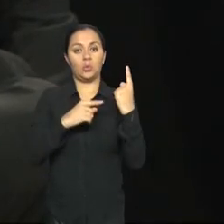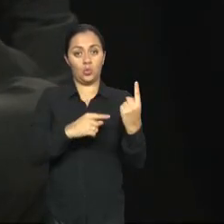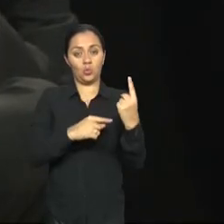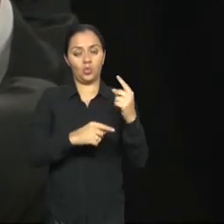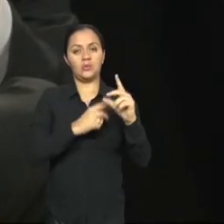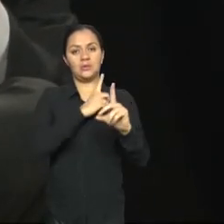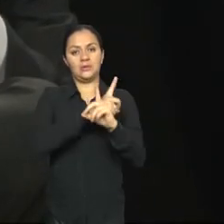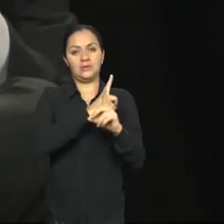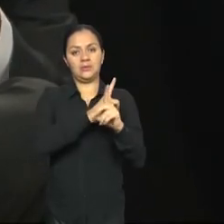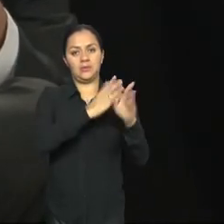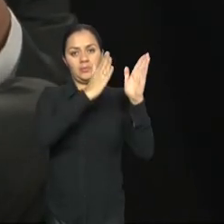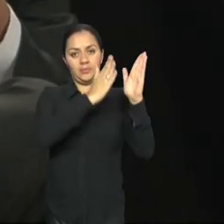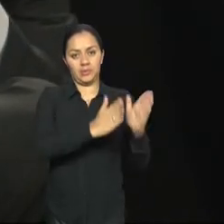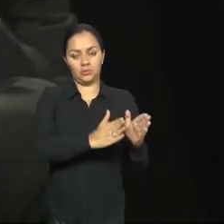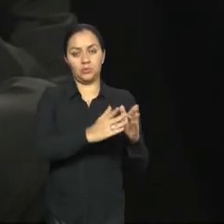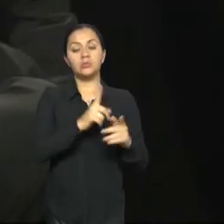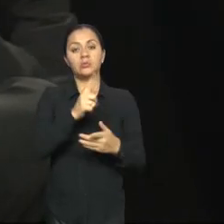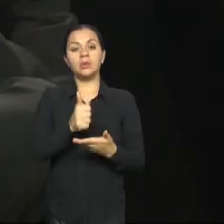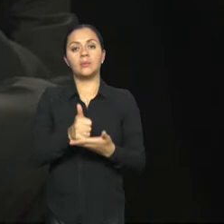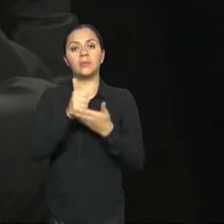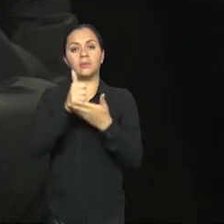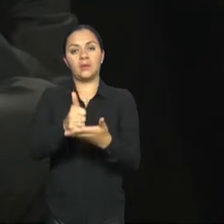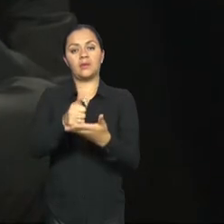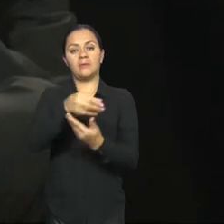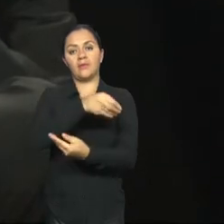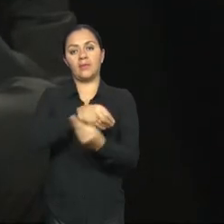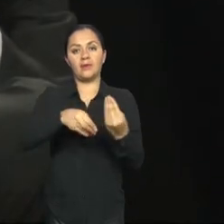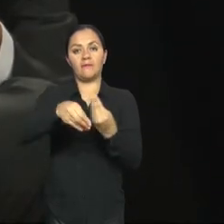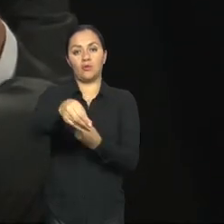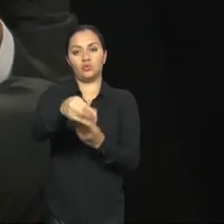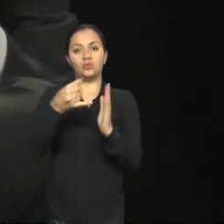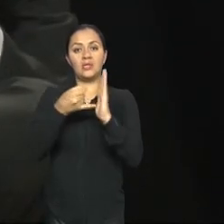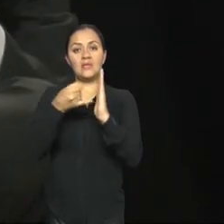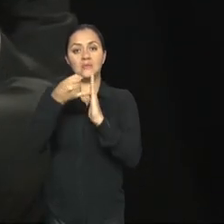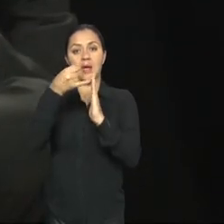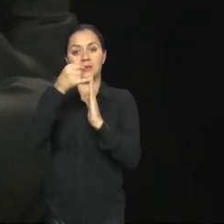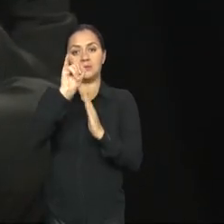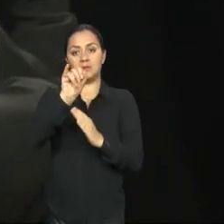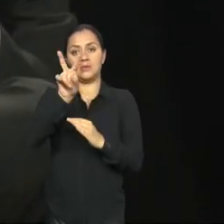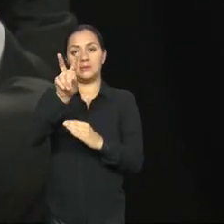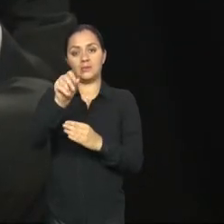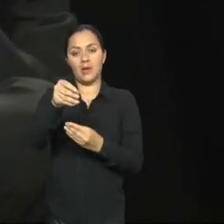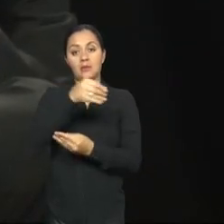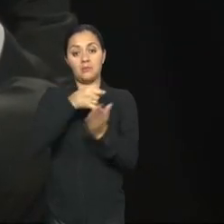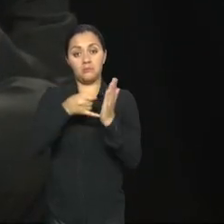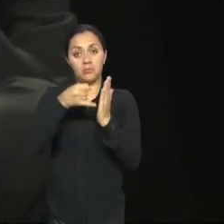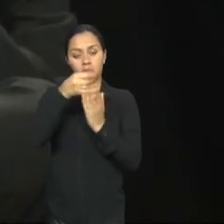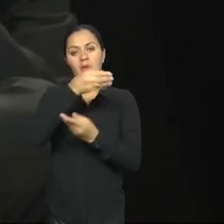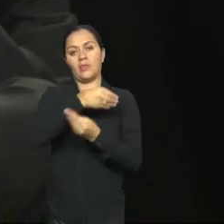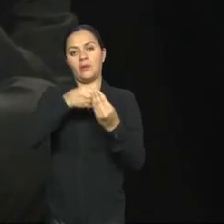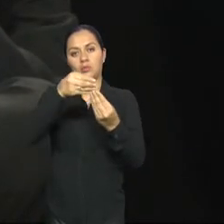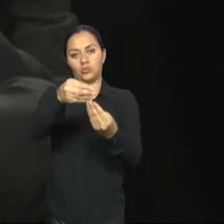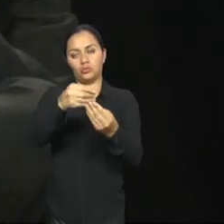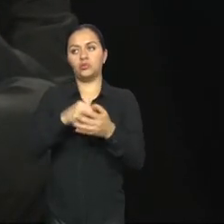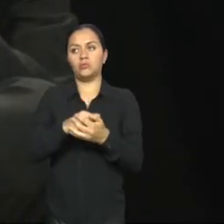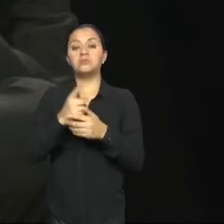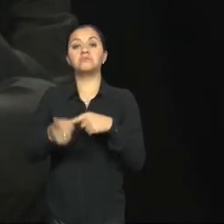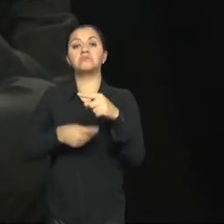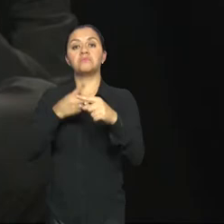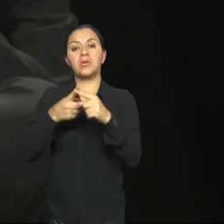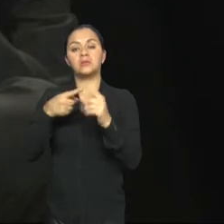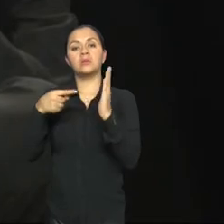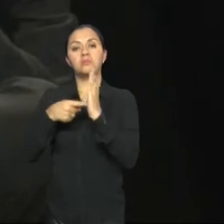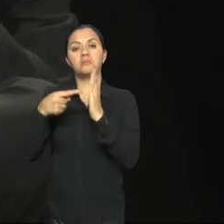discapacidad, tienen el beneficio de tener una devolución de IVA, tienen también una rebaja y exenciones en lo que es el impuesto